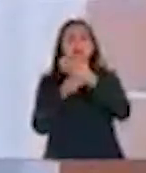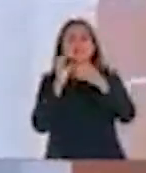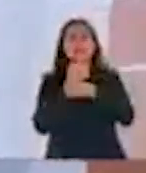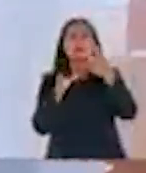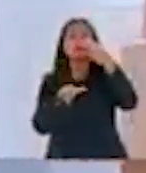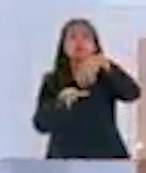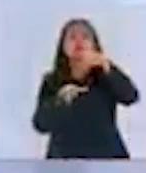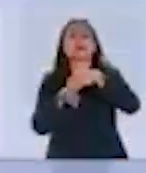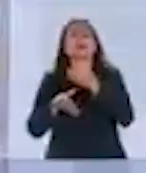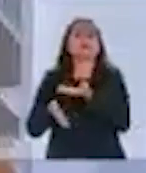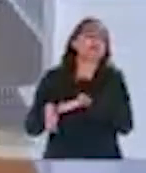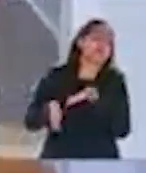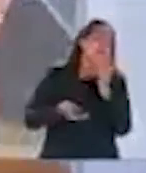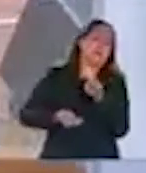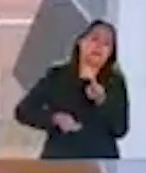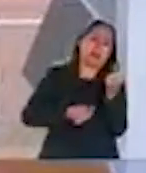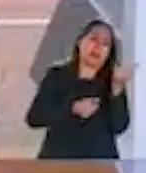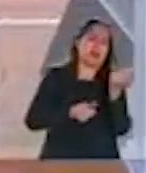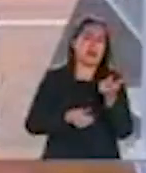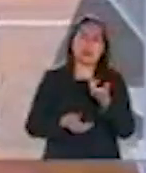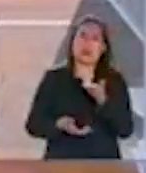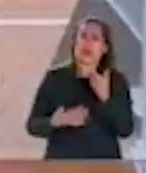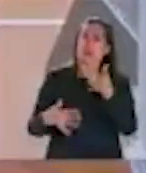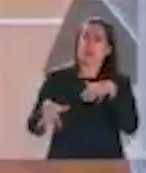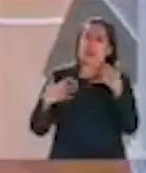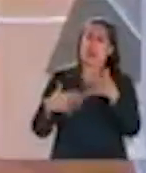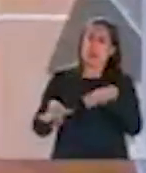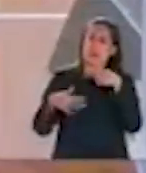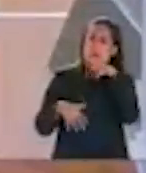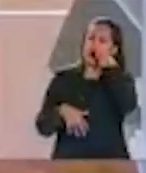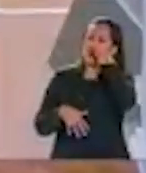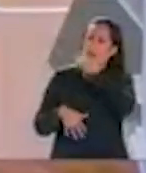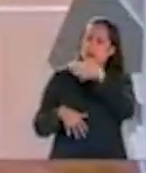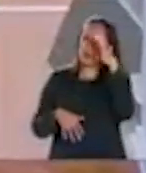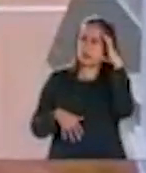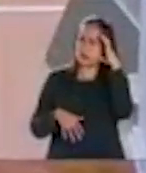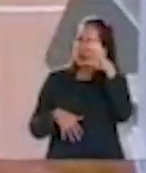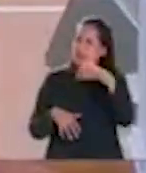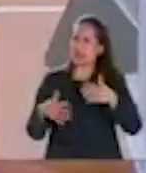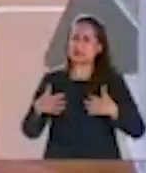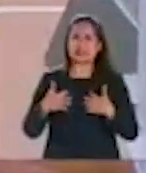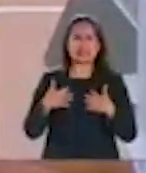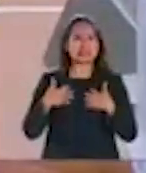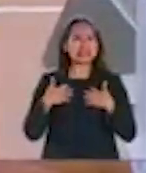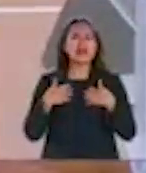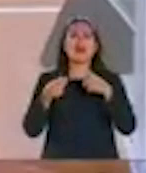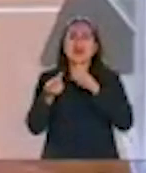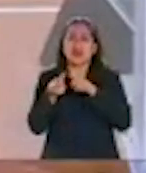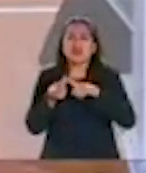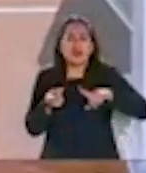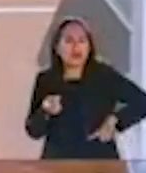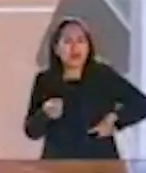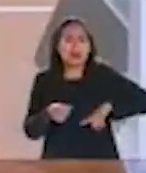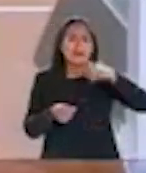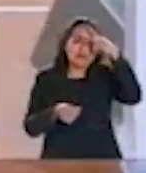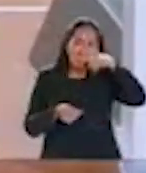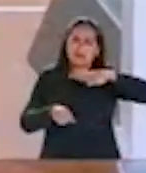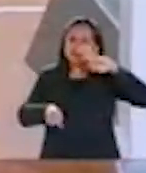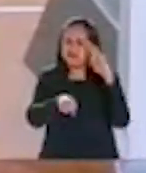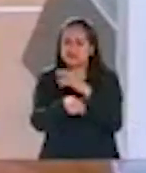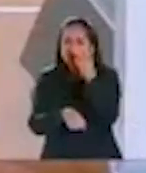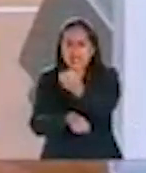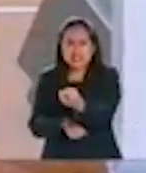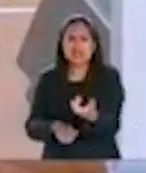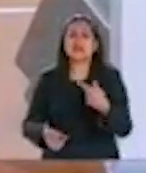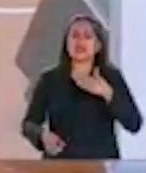cuando yo veo esto que está pasando con nuestros migrantes digo carajo dónde está el gobierno mexicano yo sí voy a estar